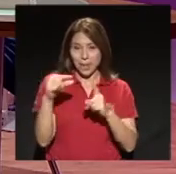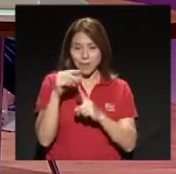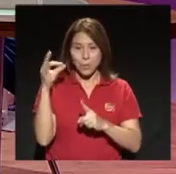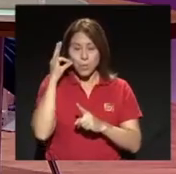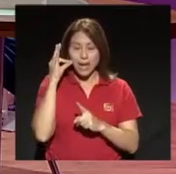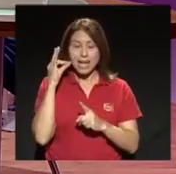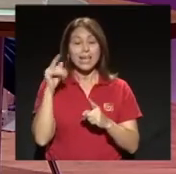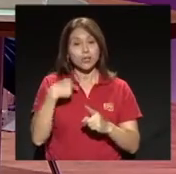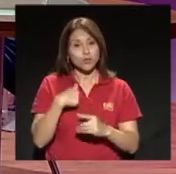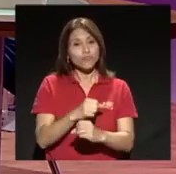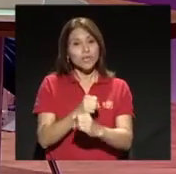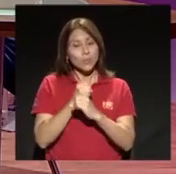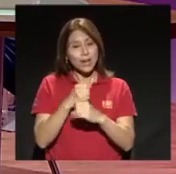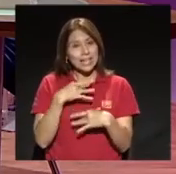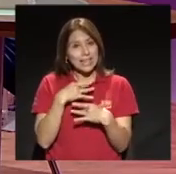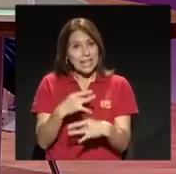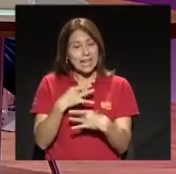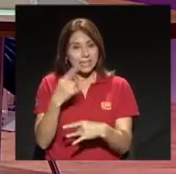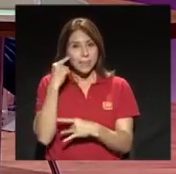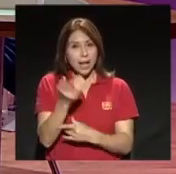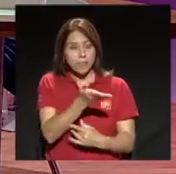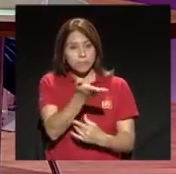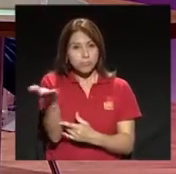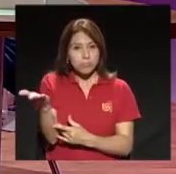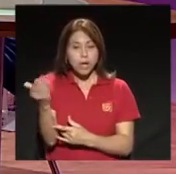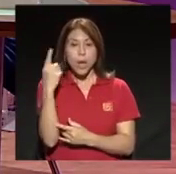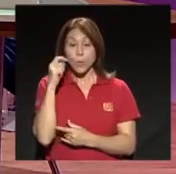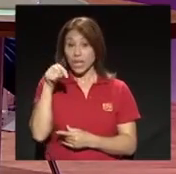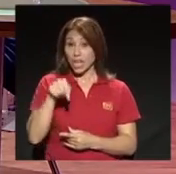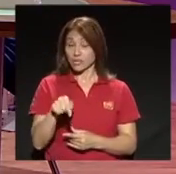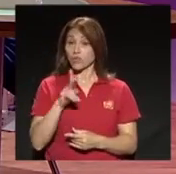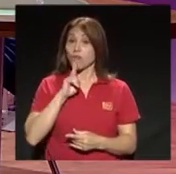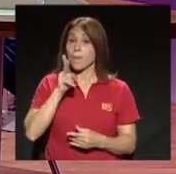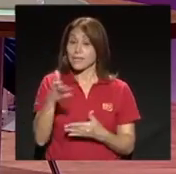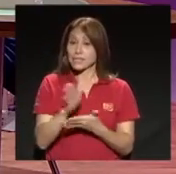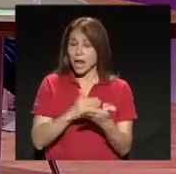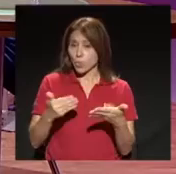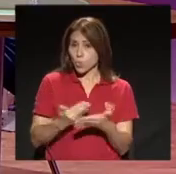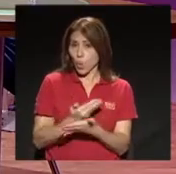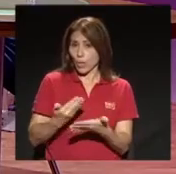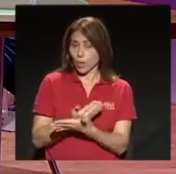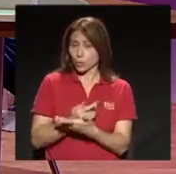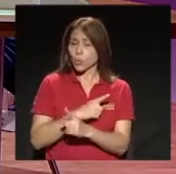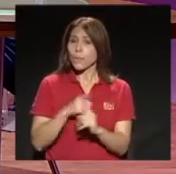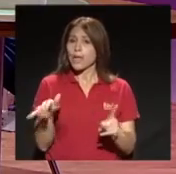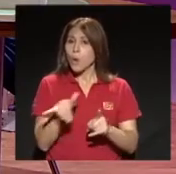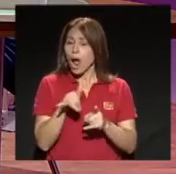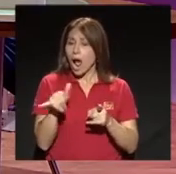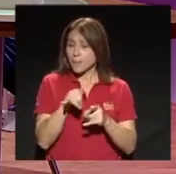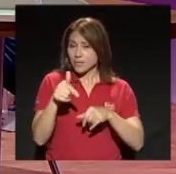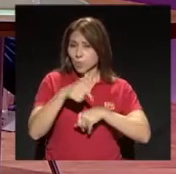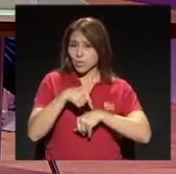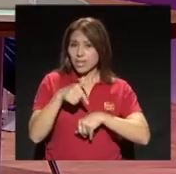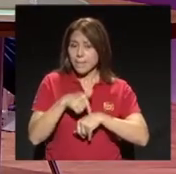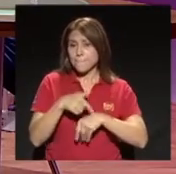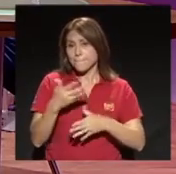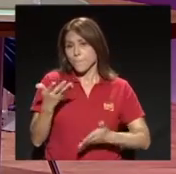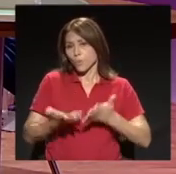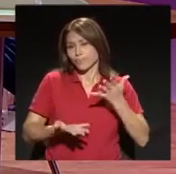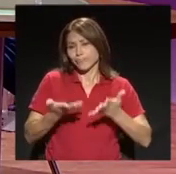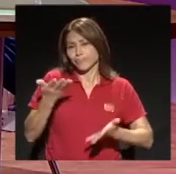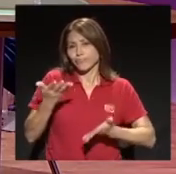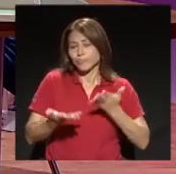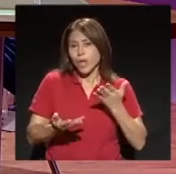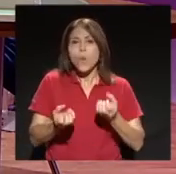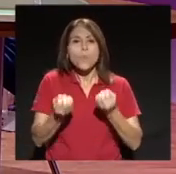interés para nuestro público, porque realmente esto es novedoso, pero al mismo tiempo es algo que posiblemente